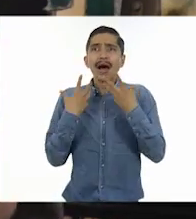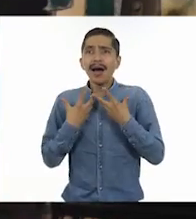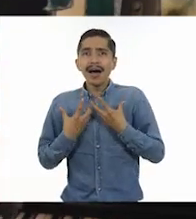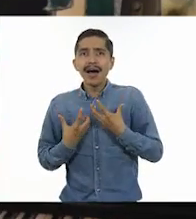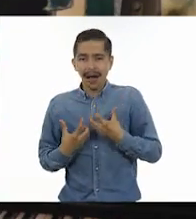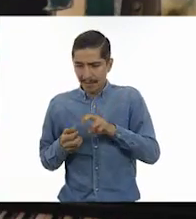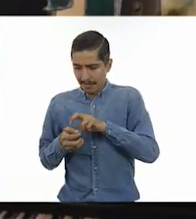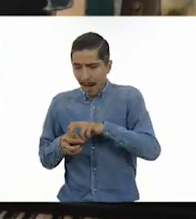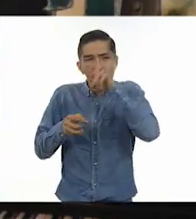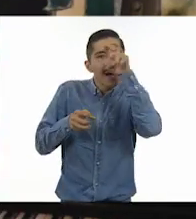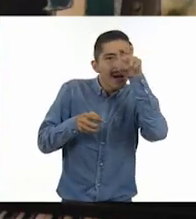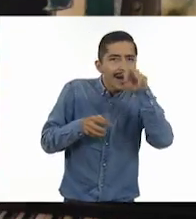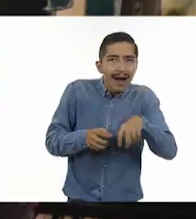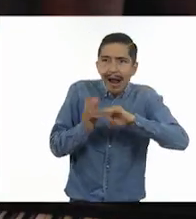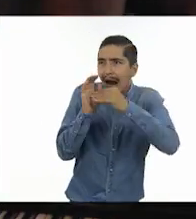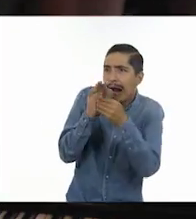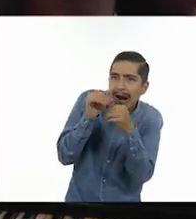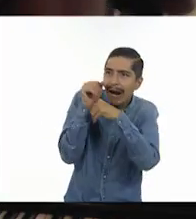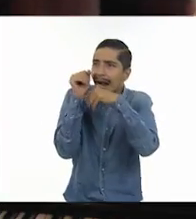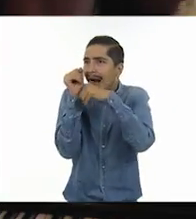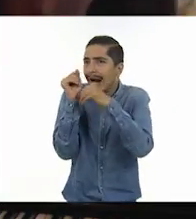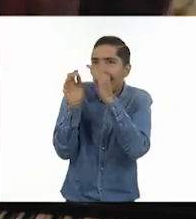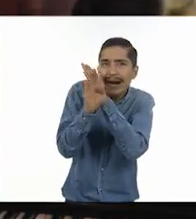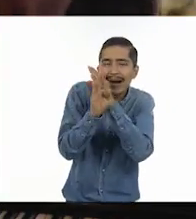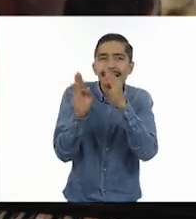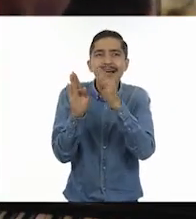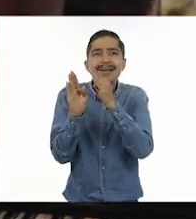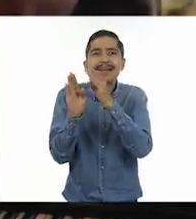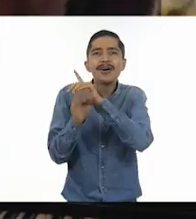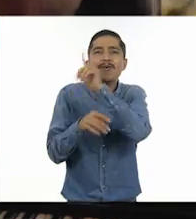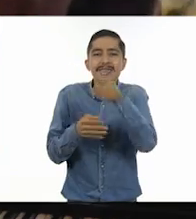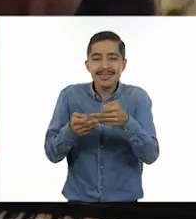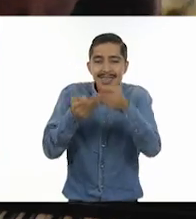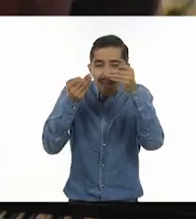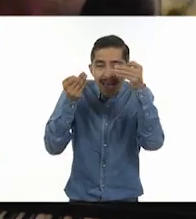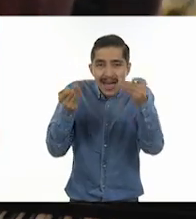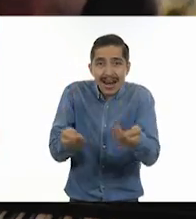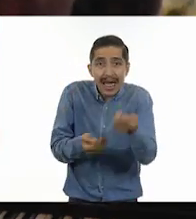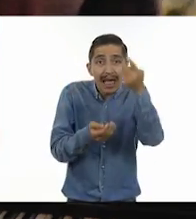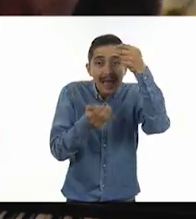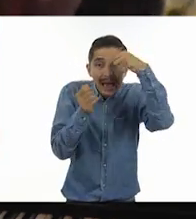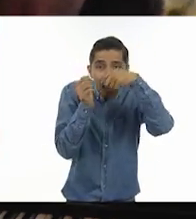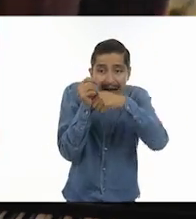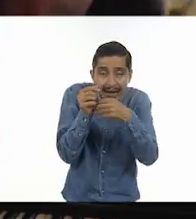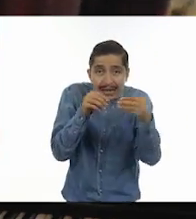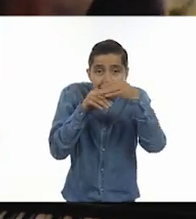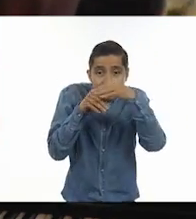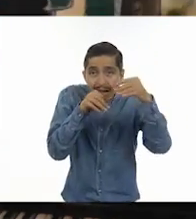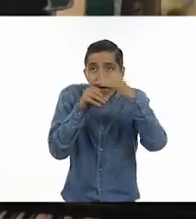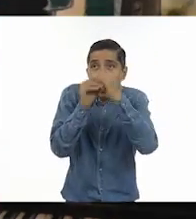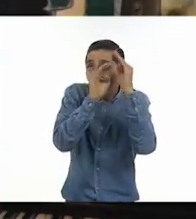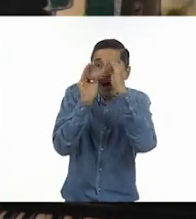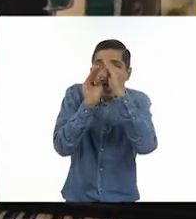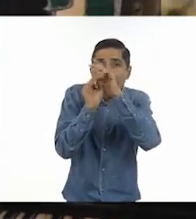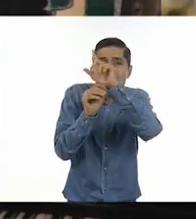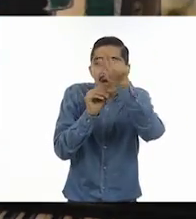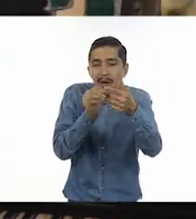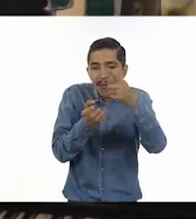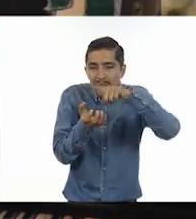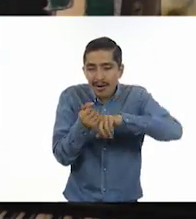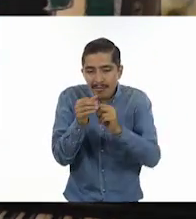un saltito y se escondió, con tierrita se tapó y en matita se convirtió.